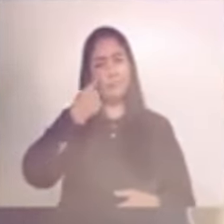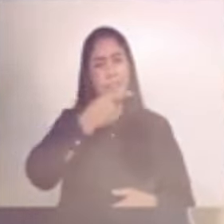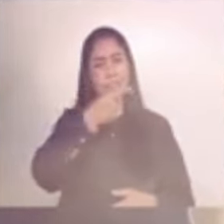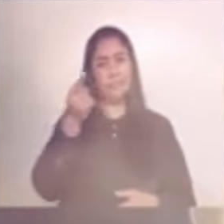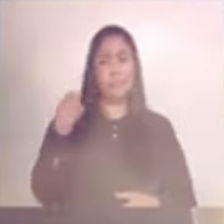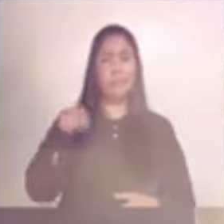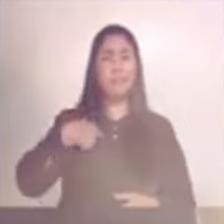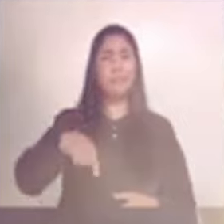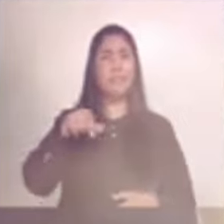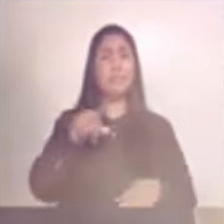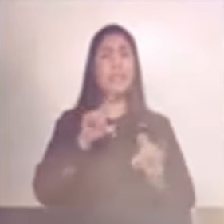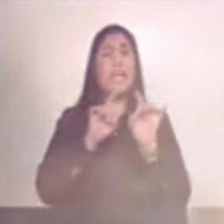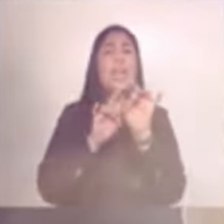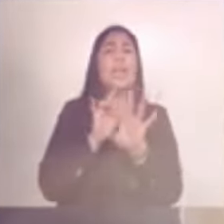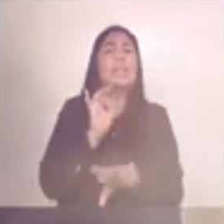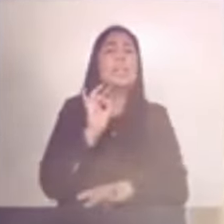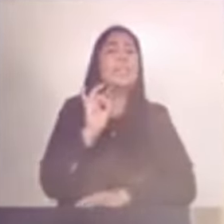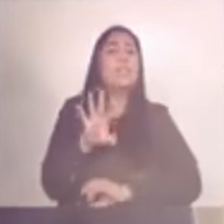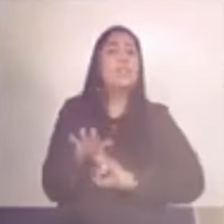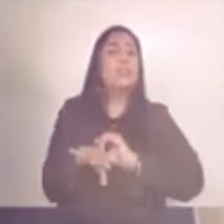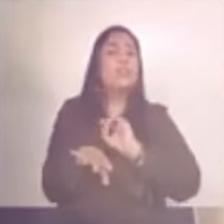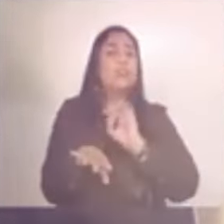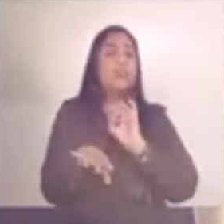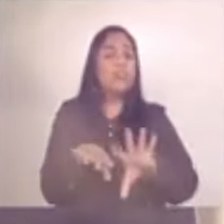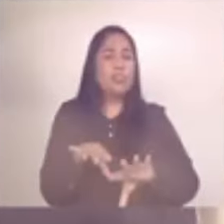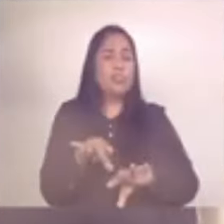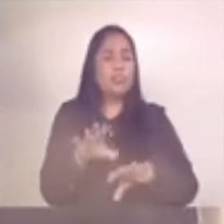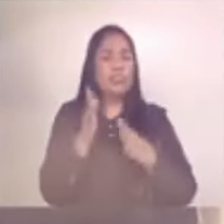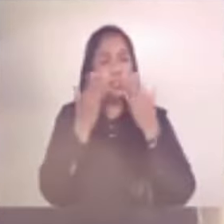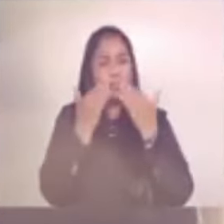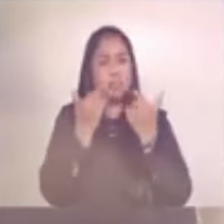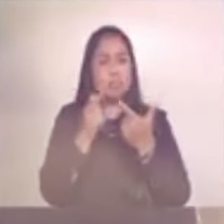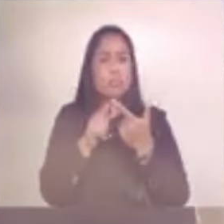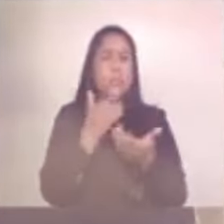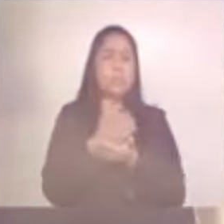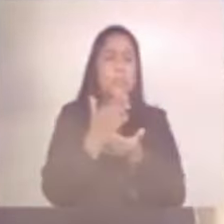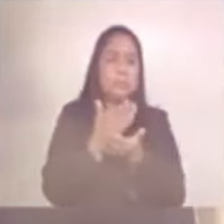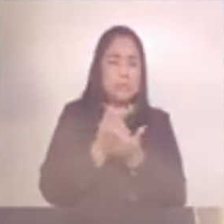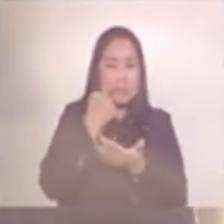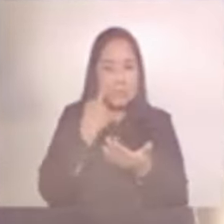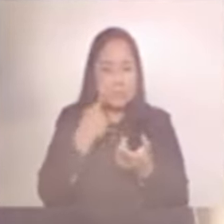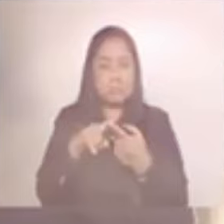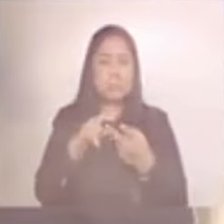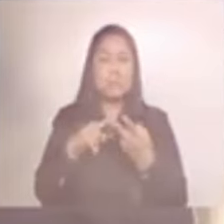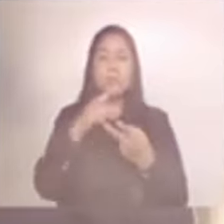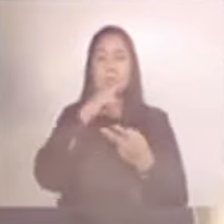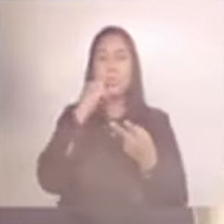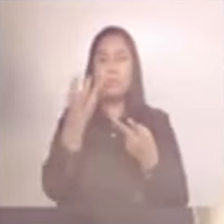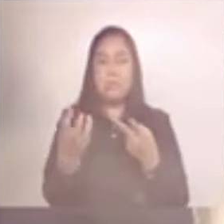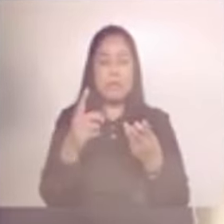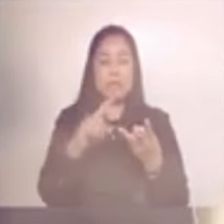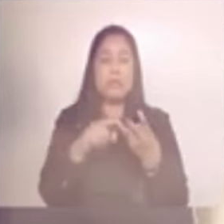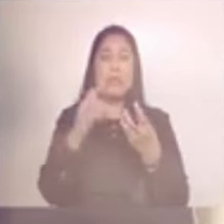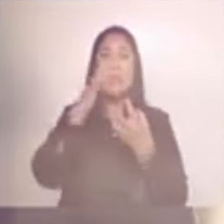se ha dado en ciertos productos, especialmente en ciertas cebolla, tomate, güisquiles, donde ha habido